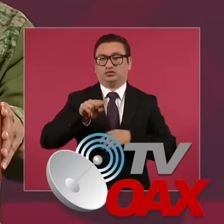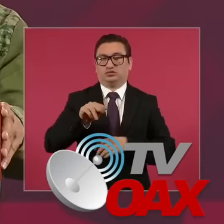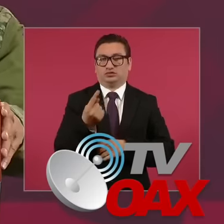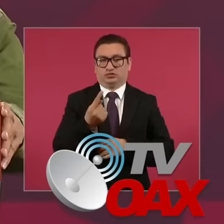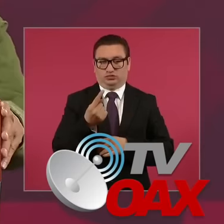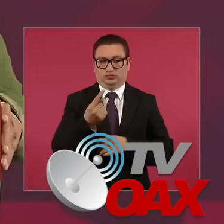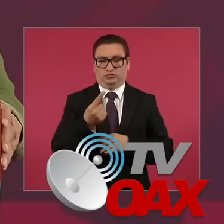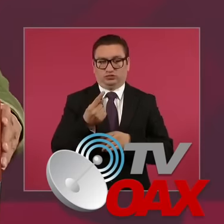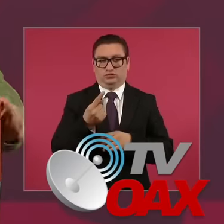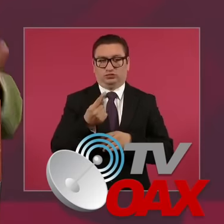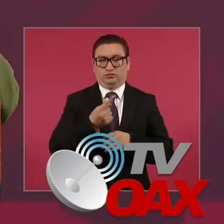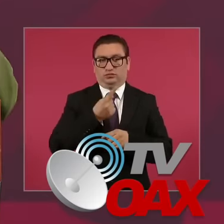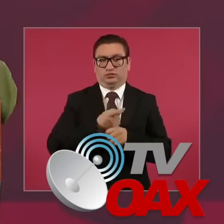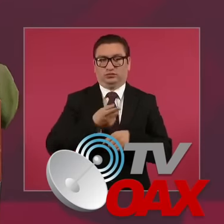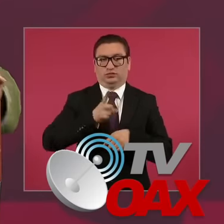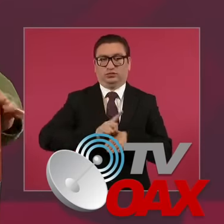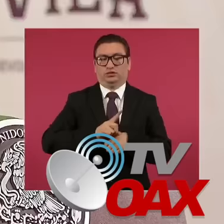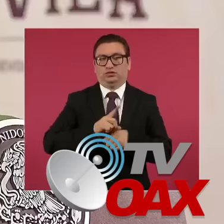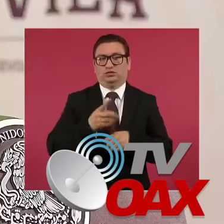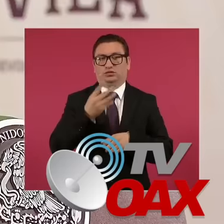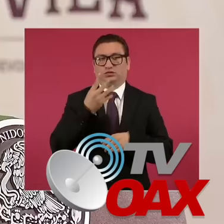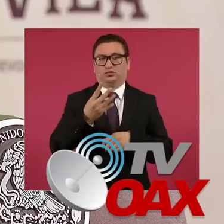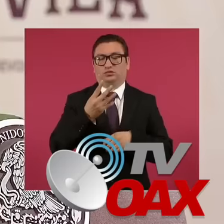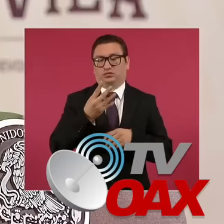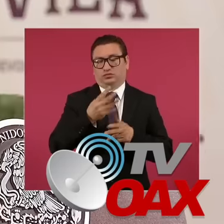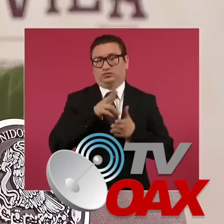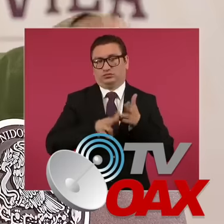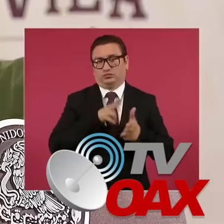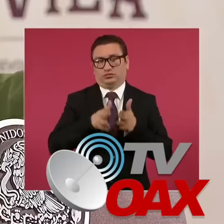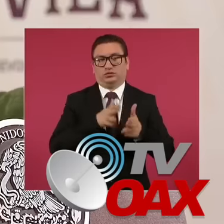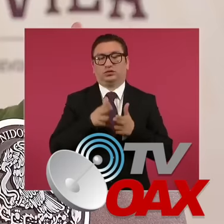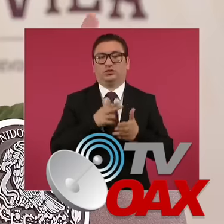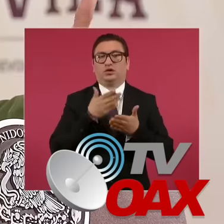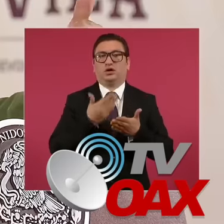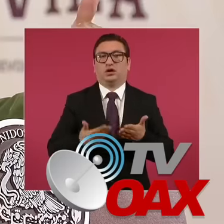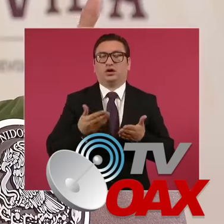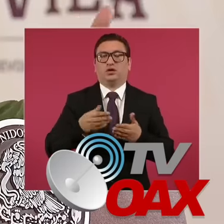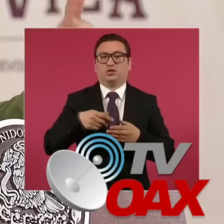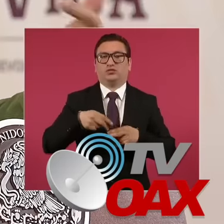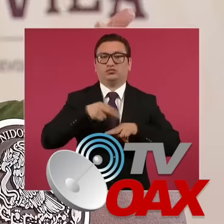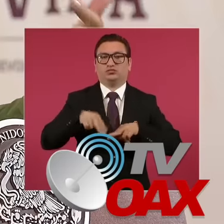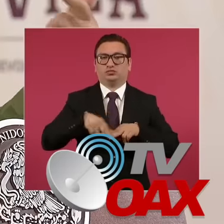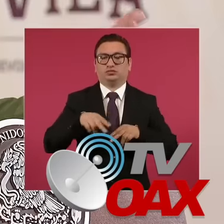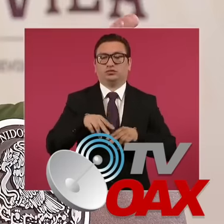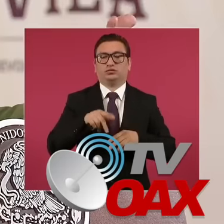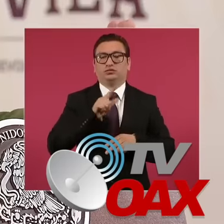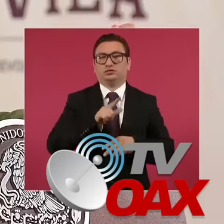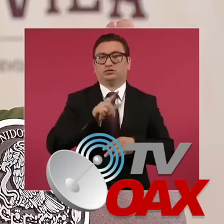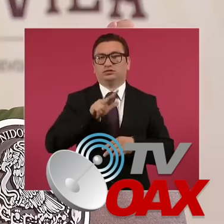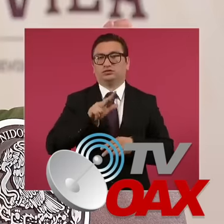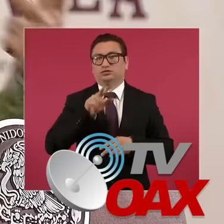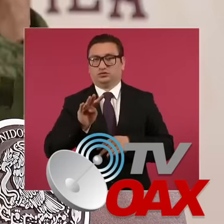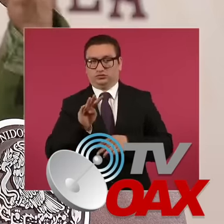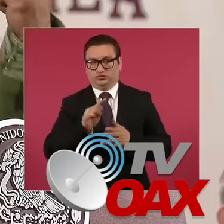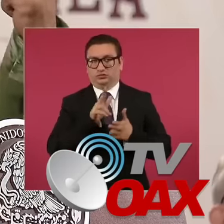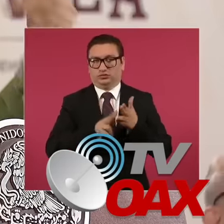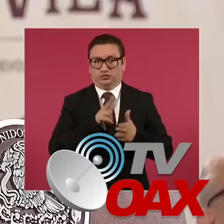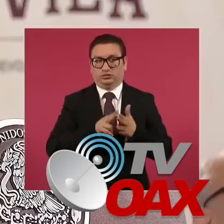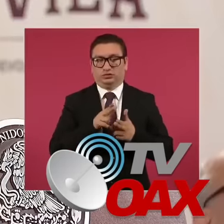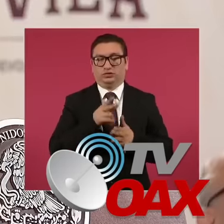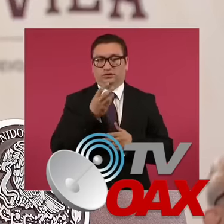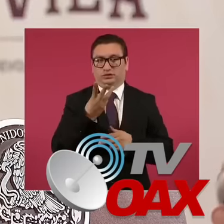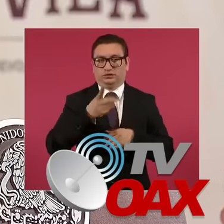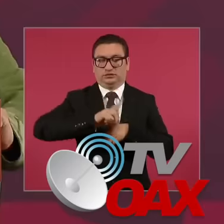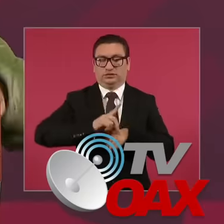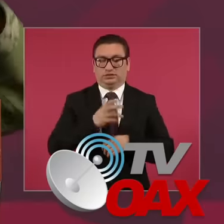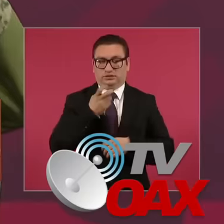881, los del primer día nada más de los 4 primeros trenes. El día de hoy se están liberando 17, 18 y 19, esos